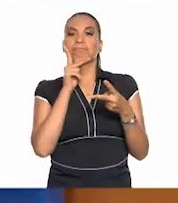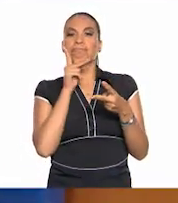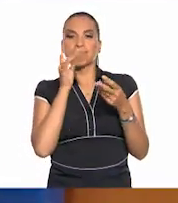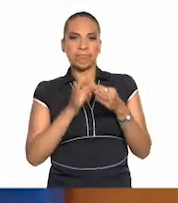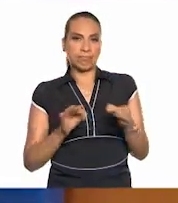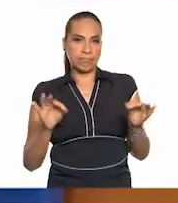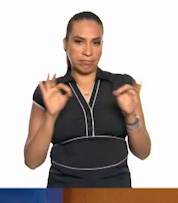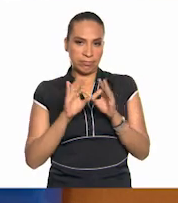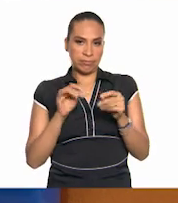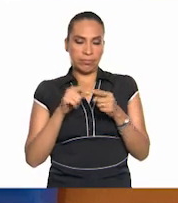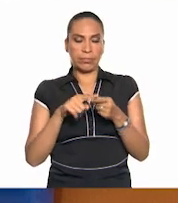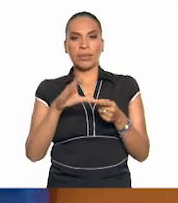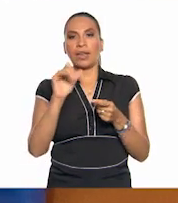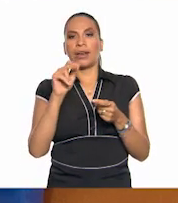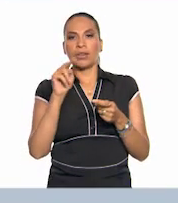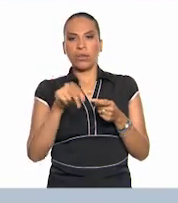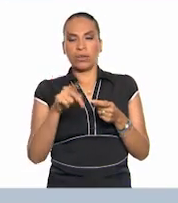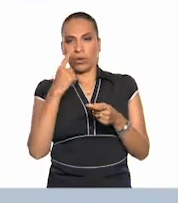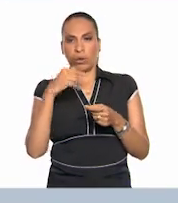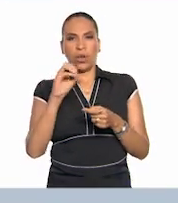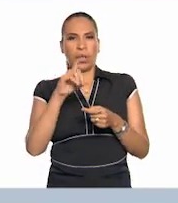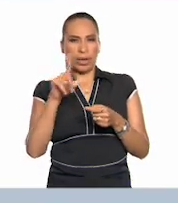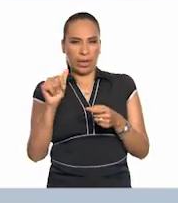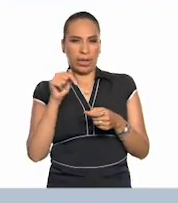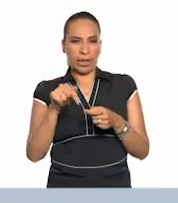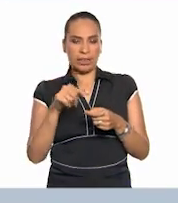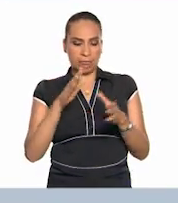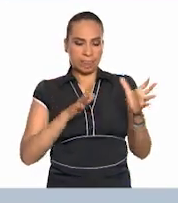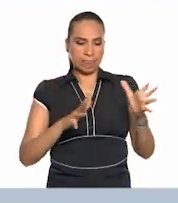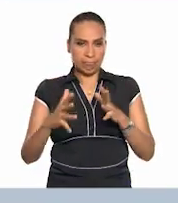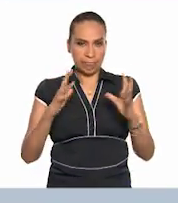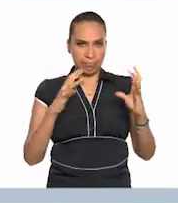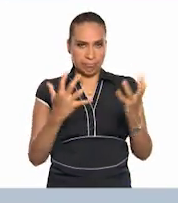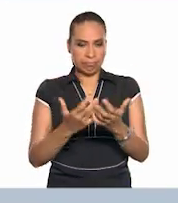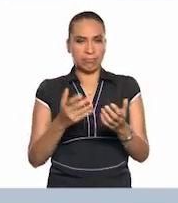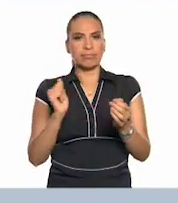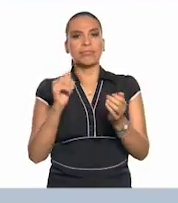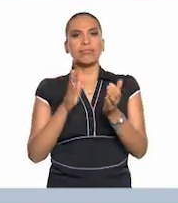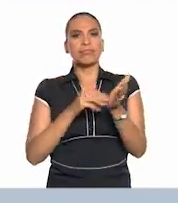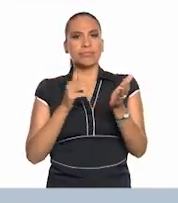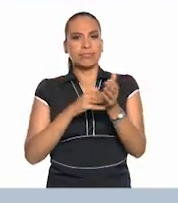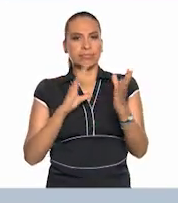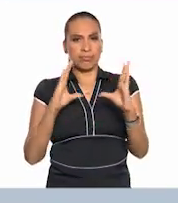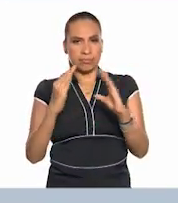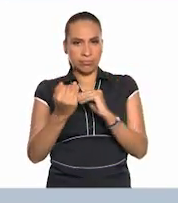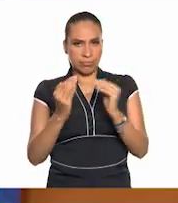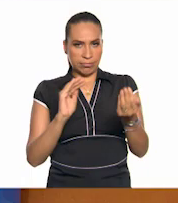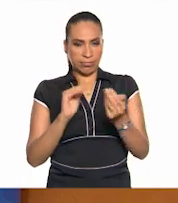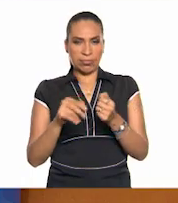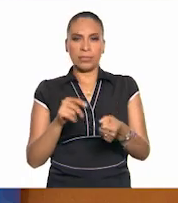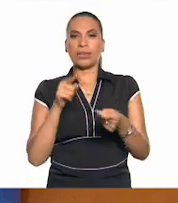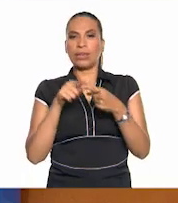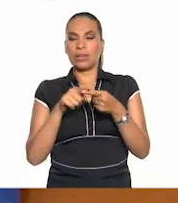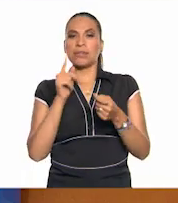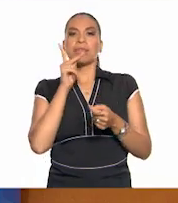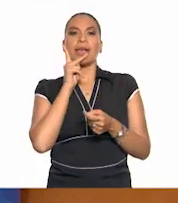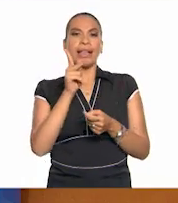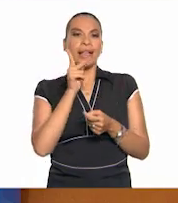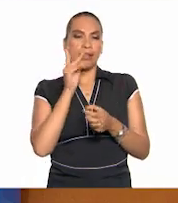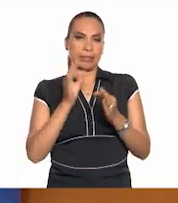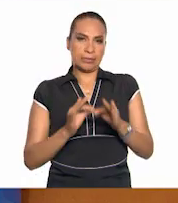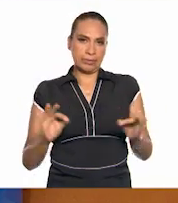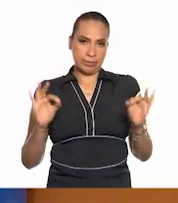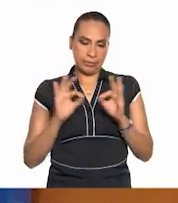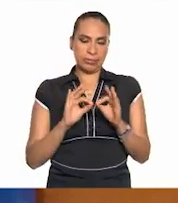clave. Cartón, una olla, perdón, olla de barro y cartón moldeado. Perfecto. Esas serían nuestras palabras clave.